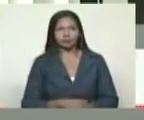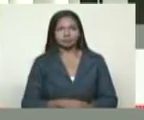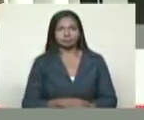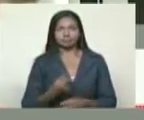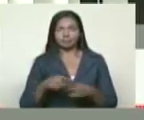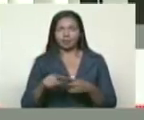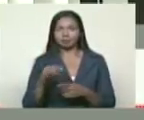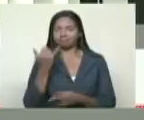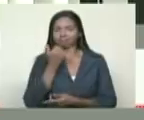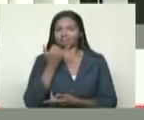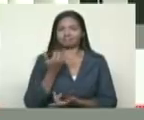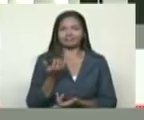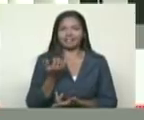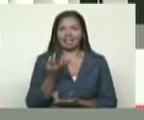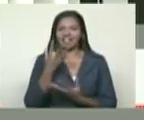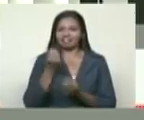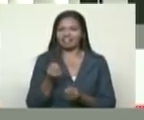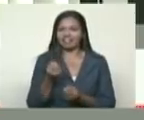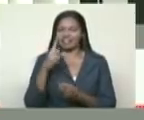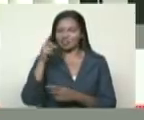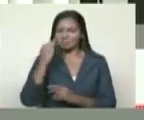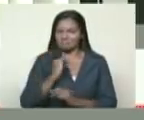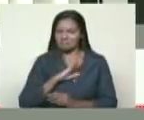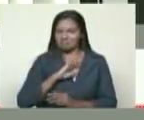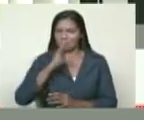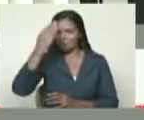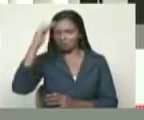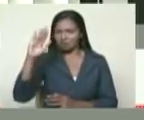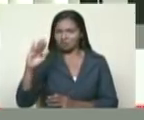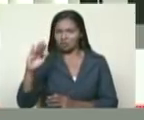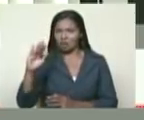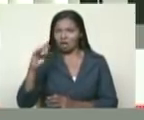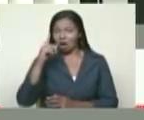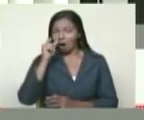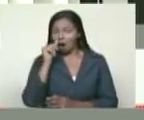Ahora, ¿qué entienden ellos por soldados? Los cultores,